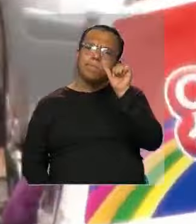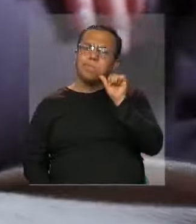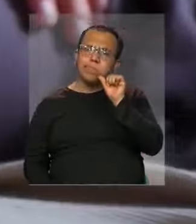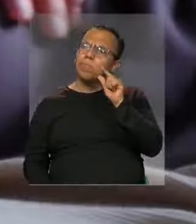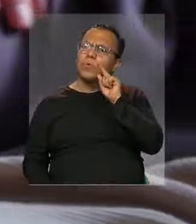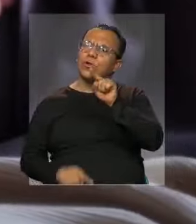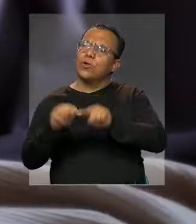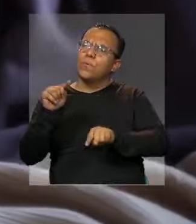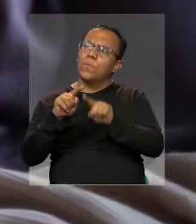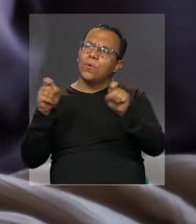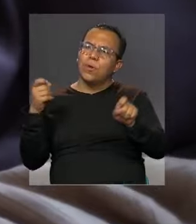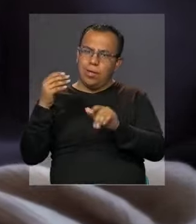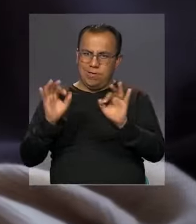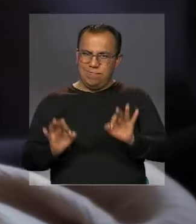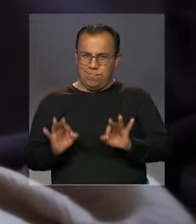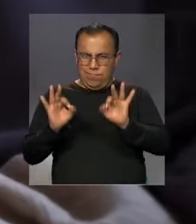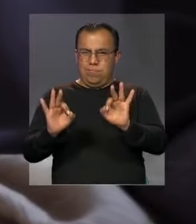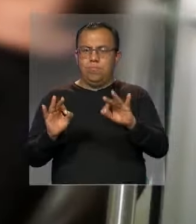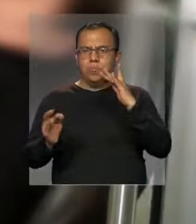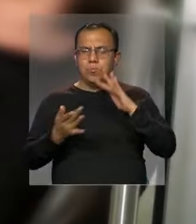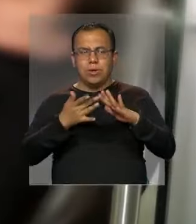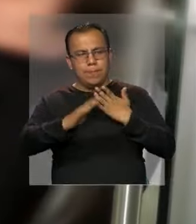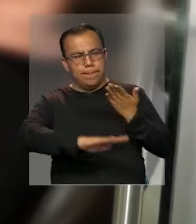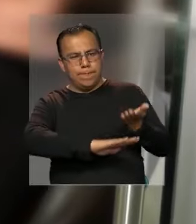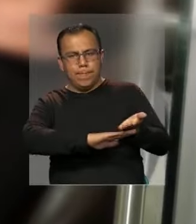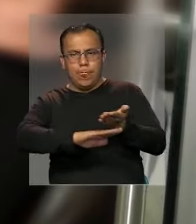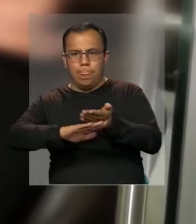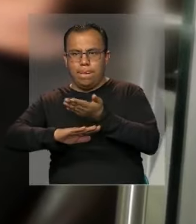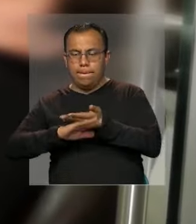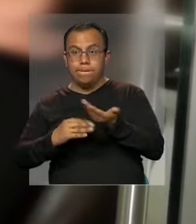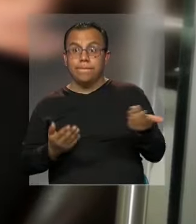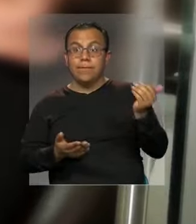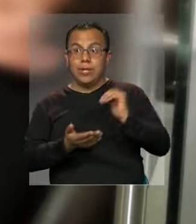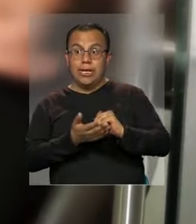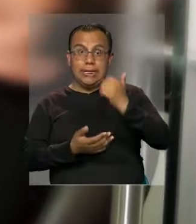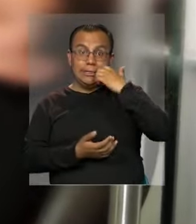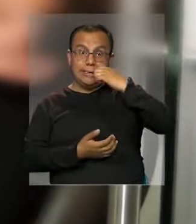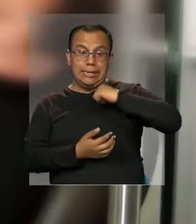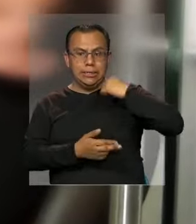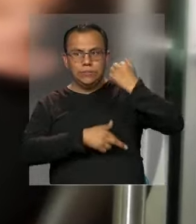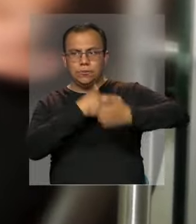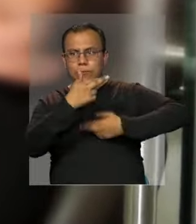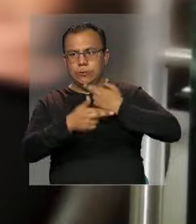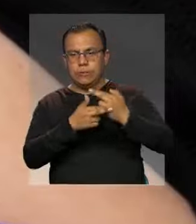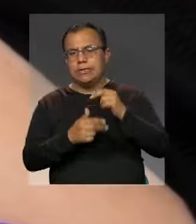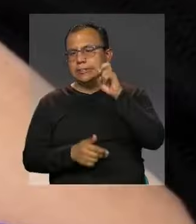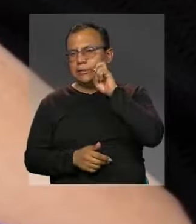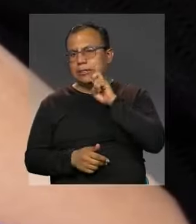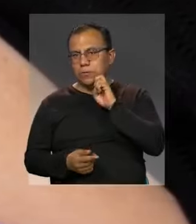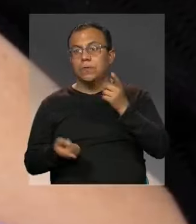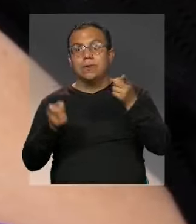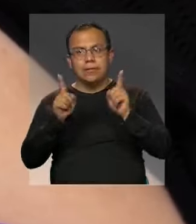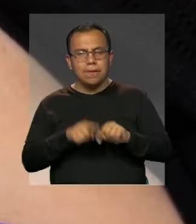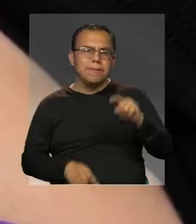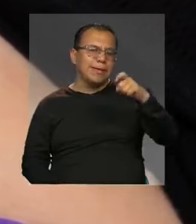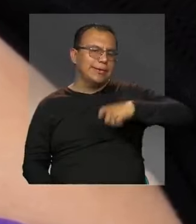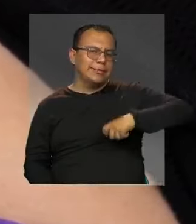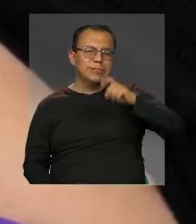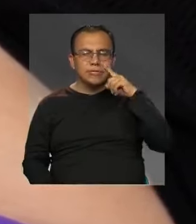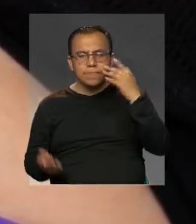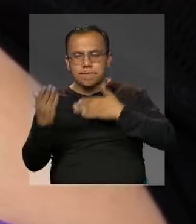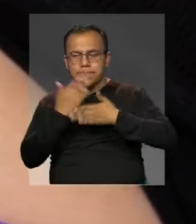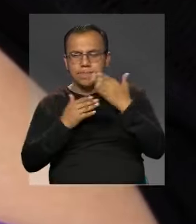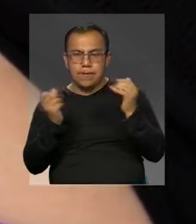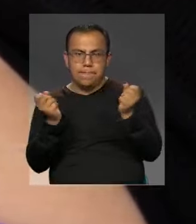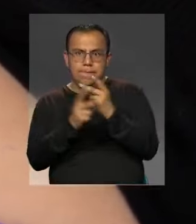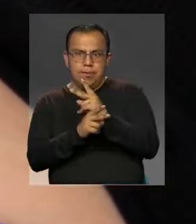pueda tener un parto humanizado ha planteado la necesidad de reivindicar sus derechos reproductivos y sexuales. También la necesidad de evaluar la violencia